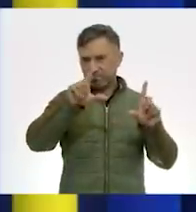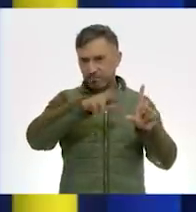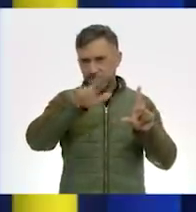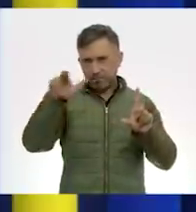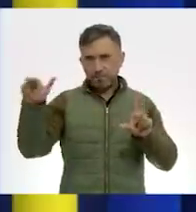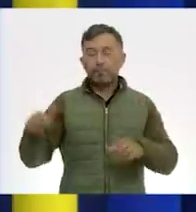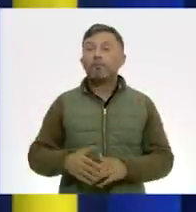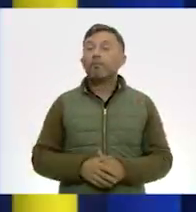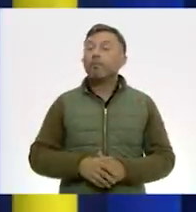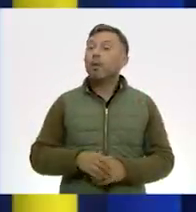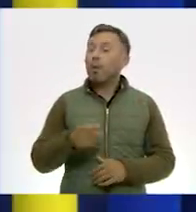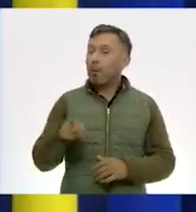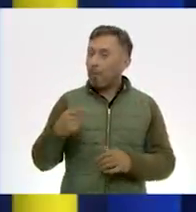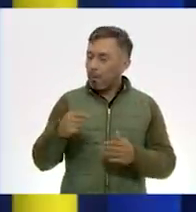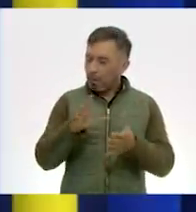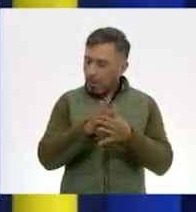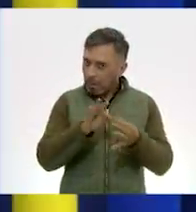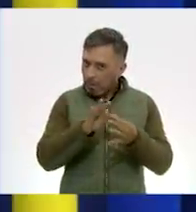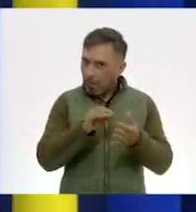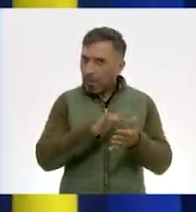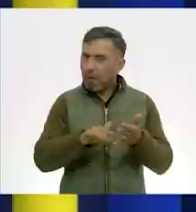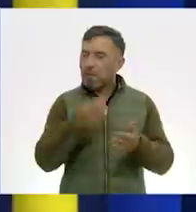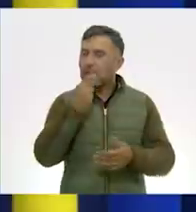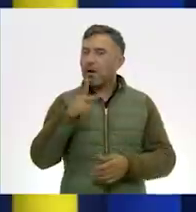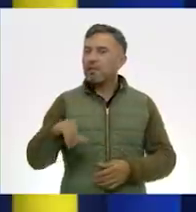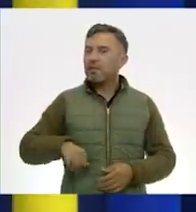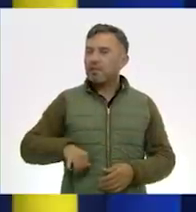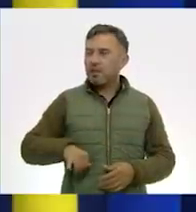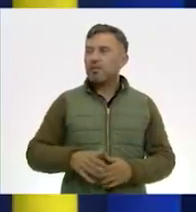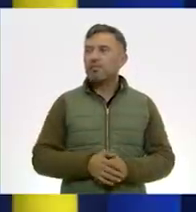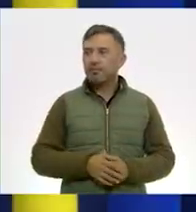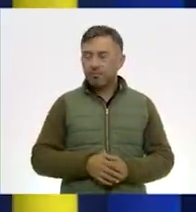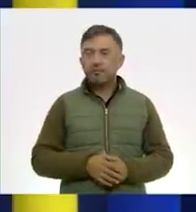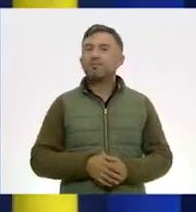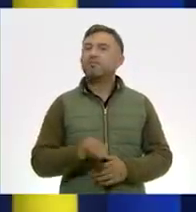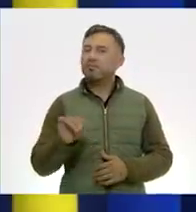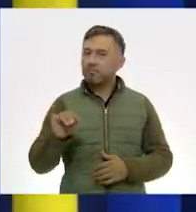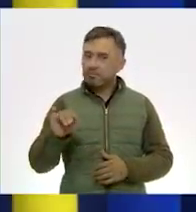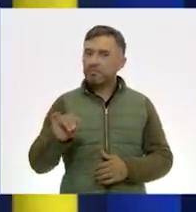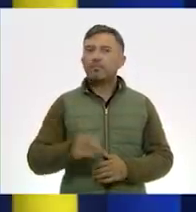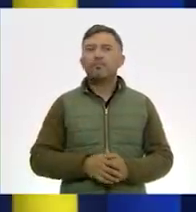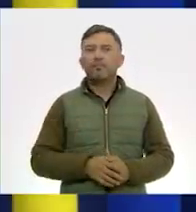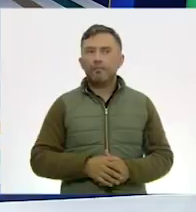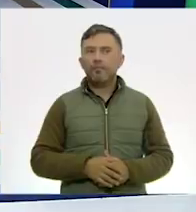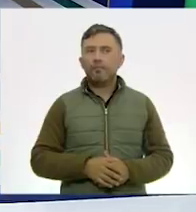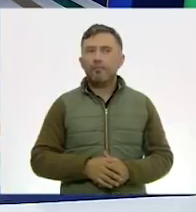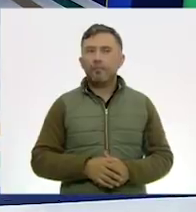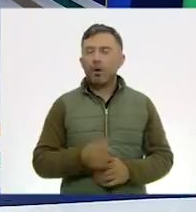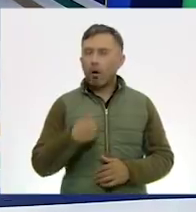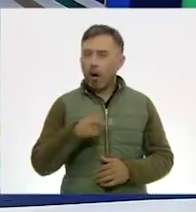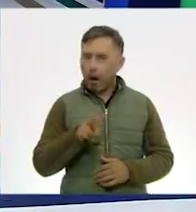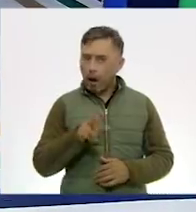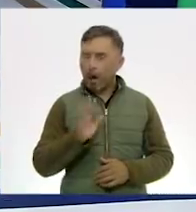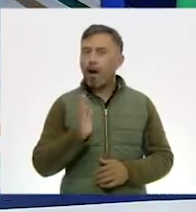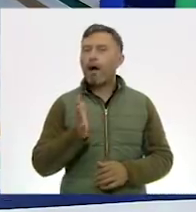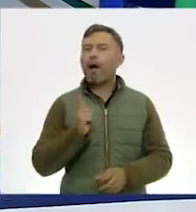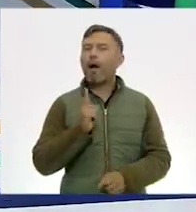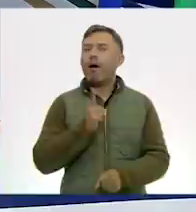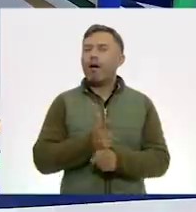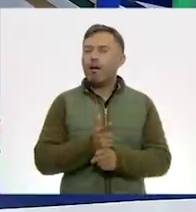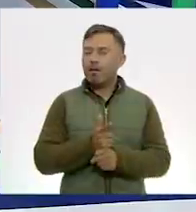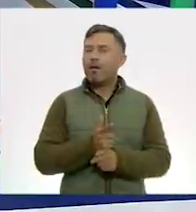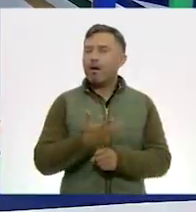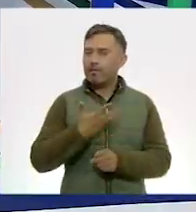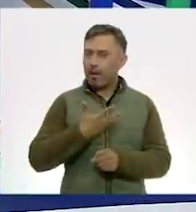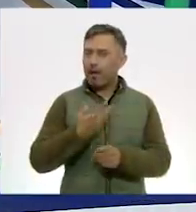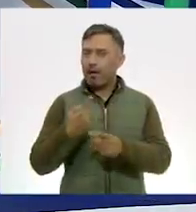Qué interesante toda esta información, ¿verdad, María? Así es. Y yo ya pude notar ahí unas diferencias